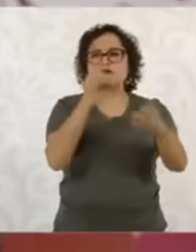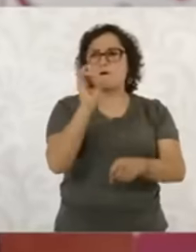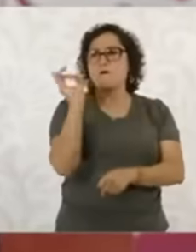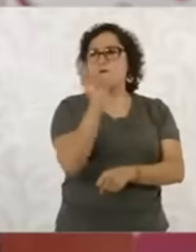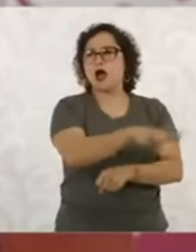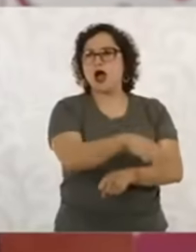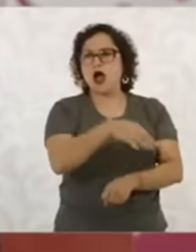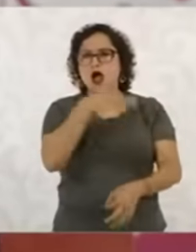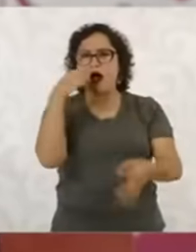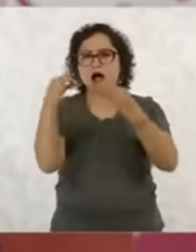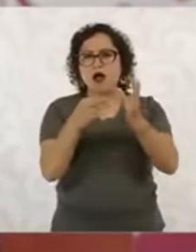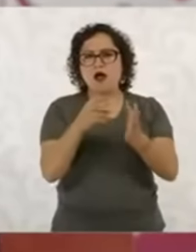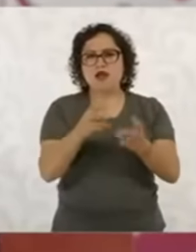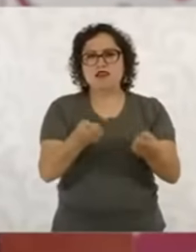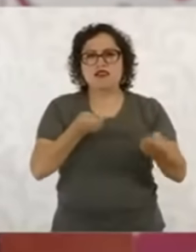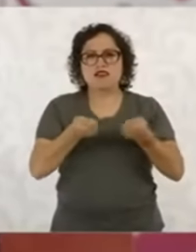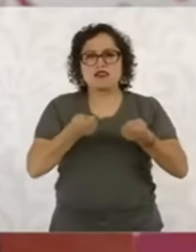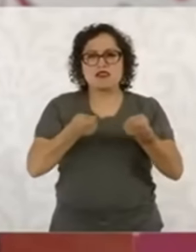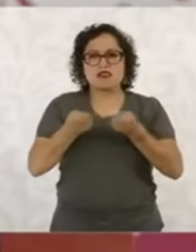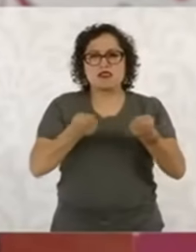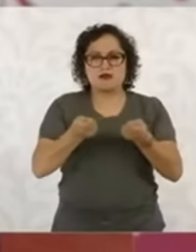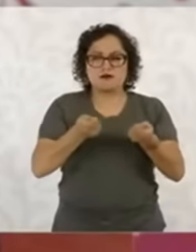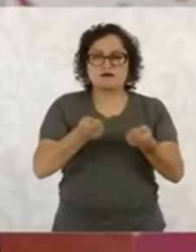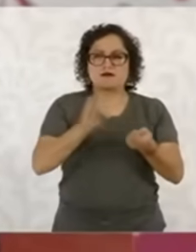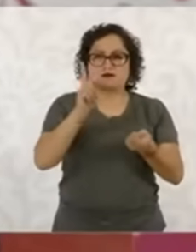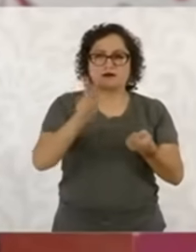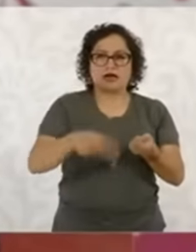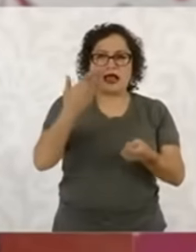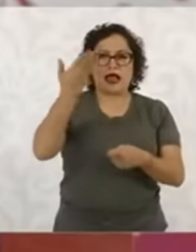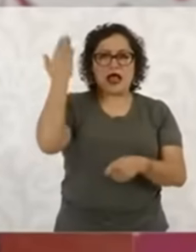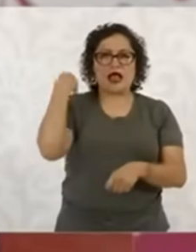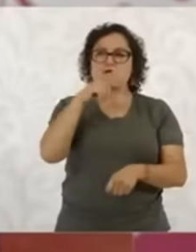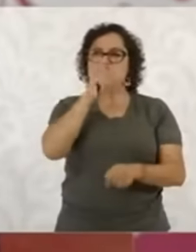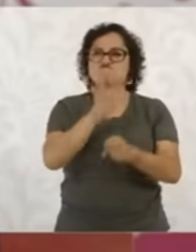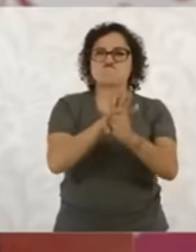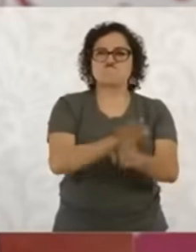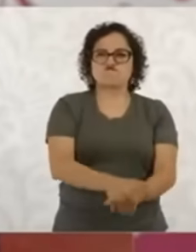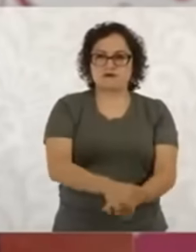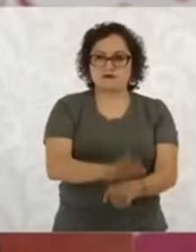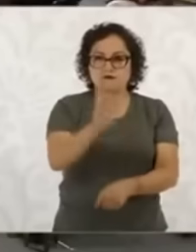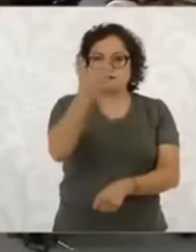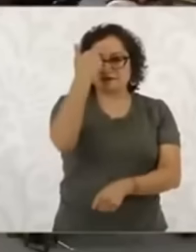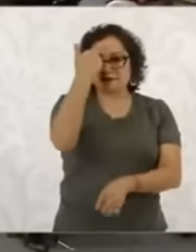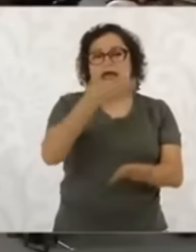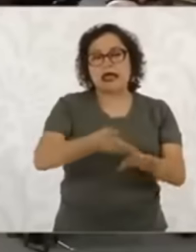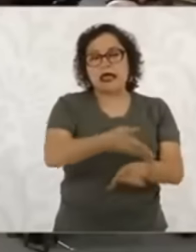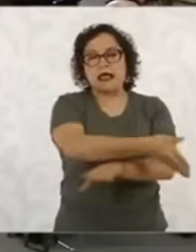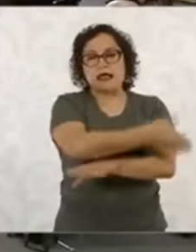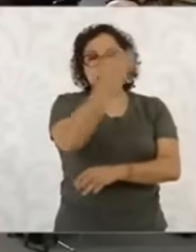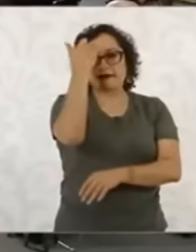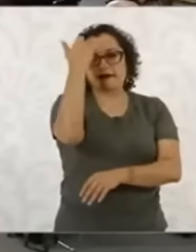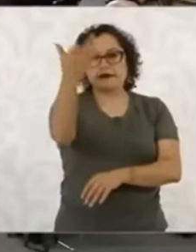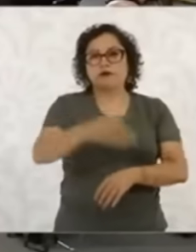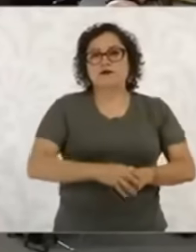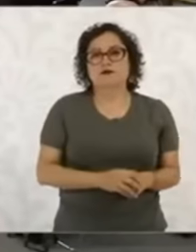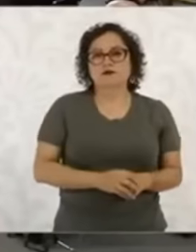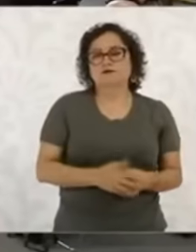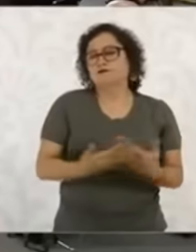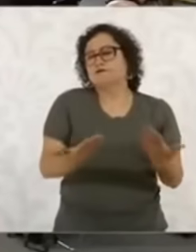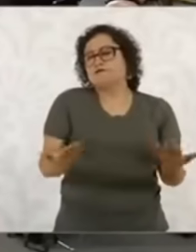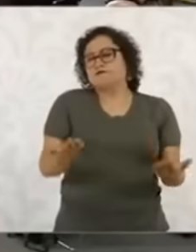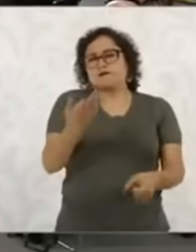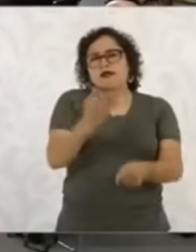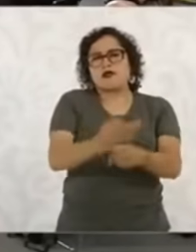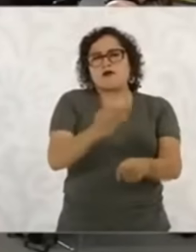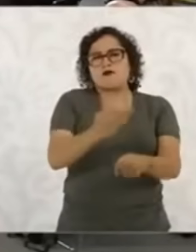¿no? Las épocas ahí sí de la censura total, ¿no? Entonces la gente ya